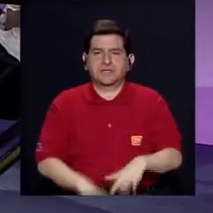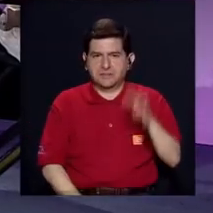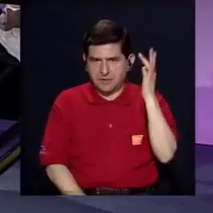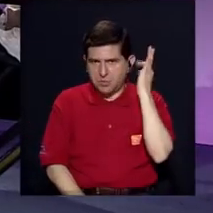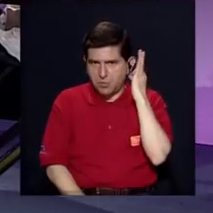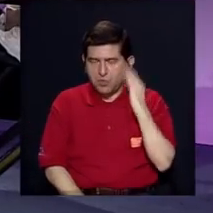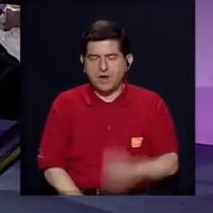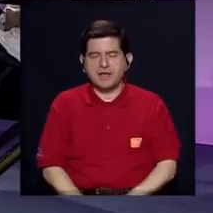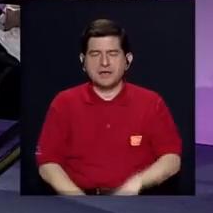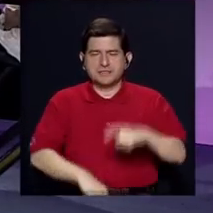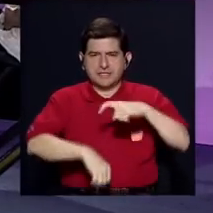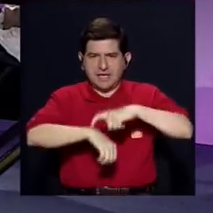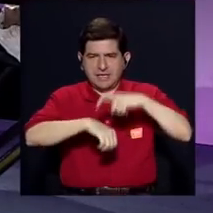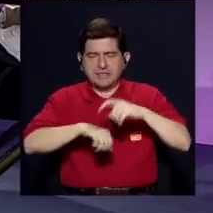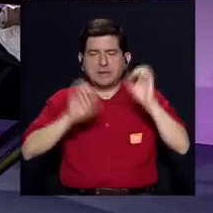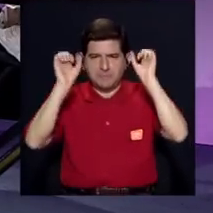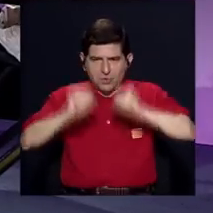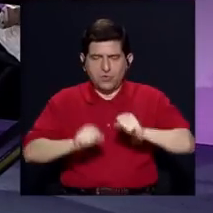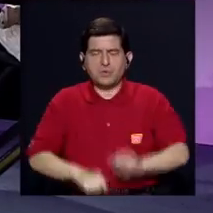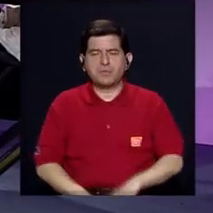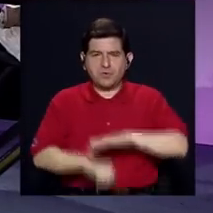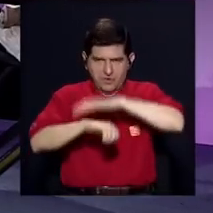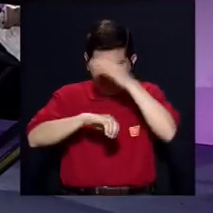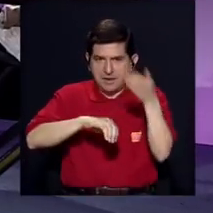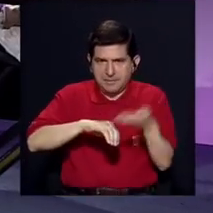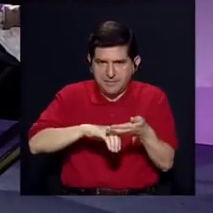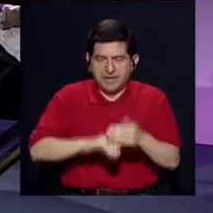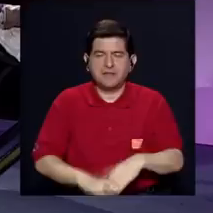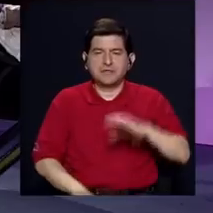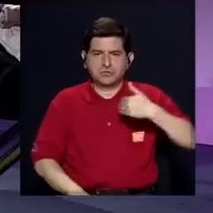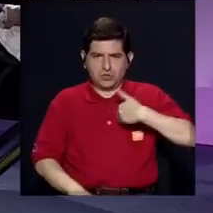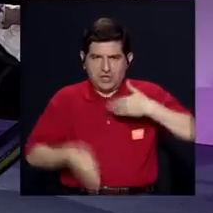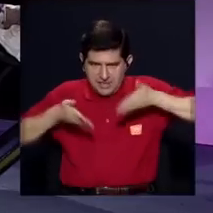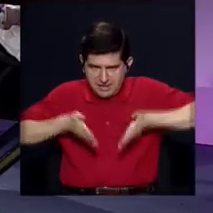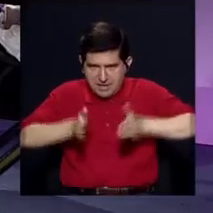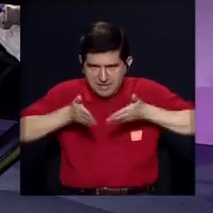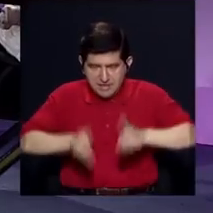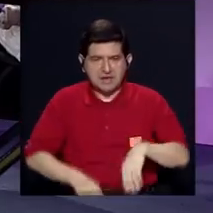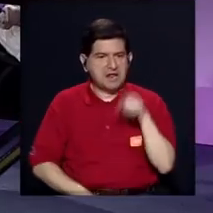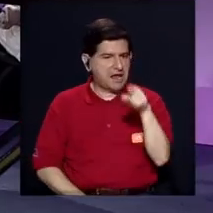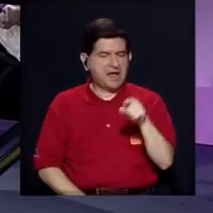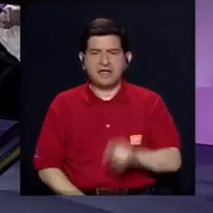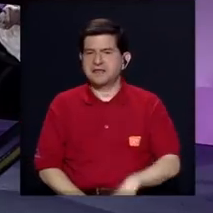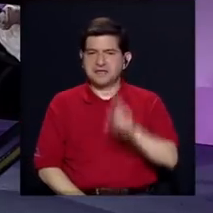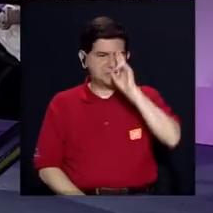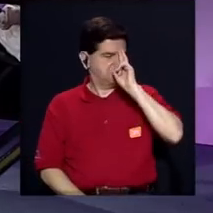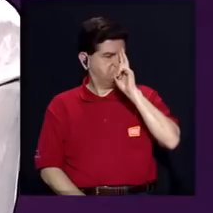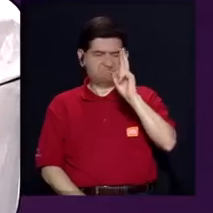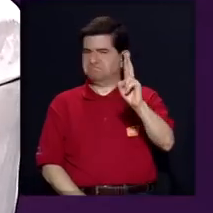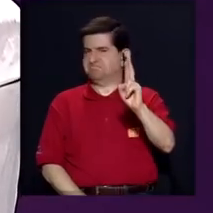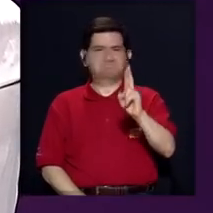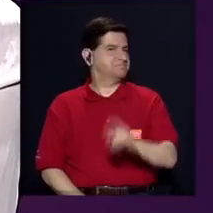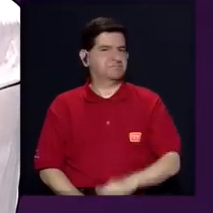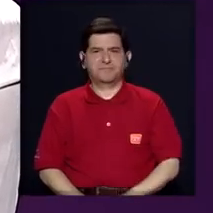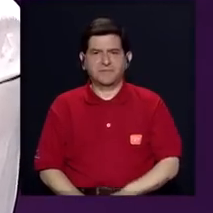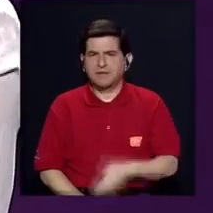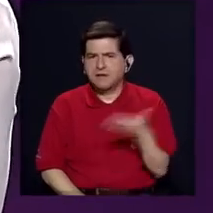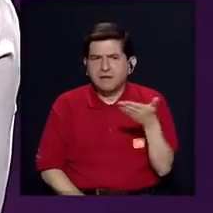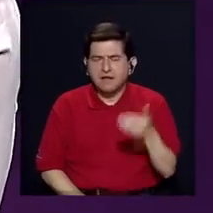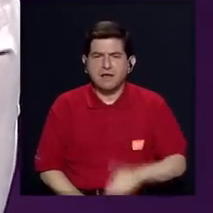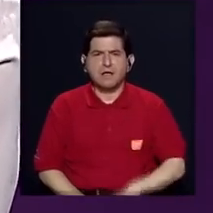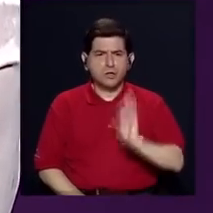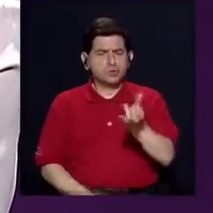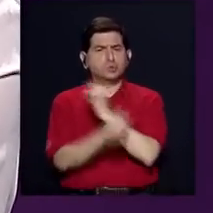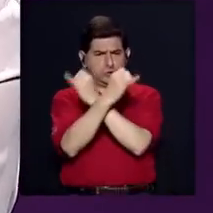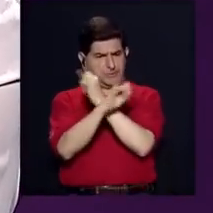mujeres en edad reproductiva que a las que no se les está respetando la